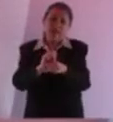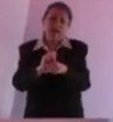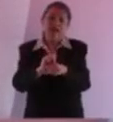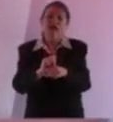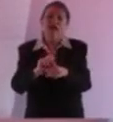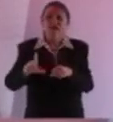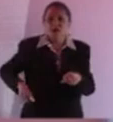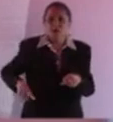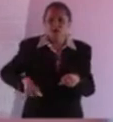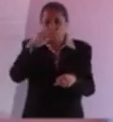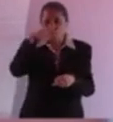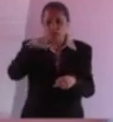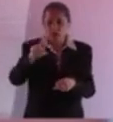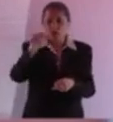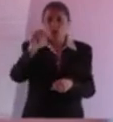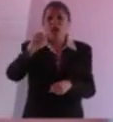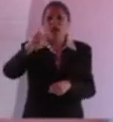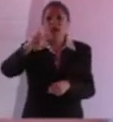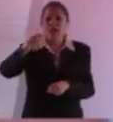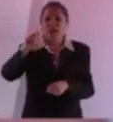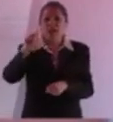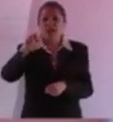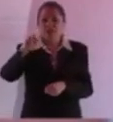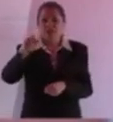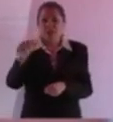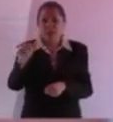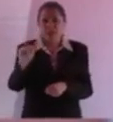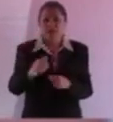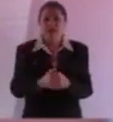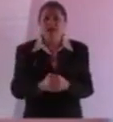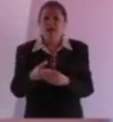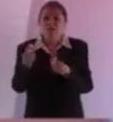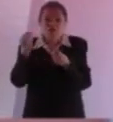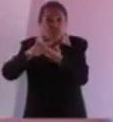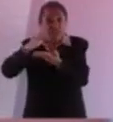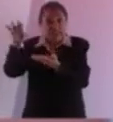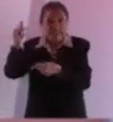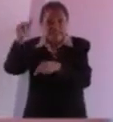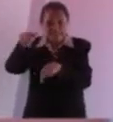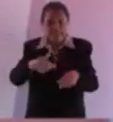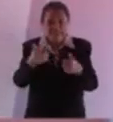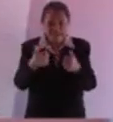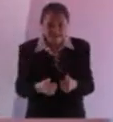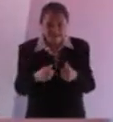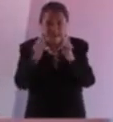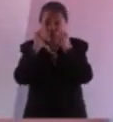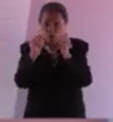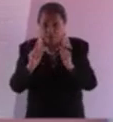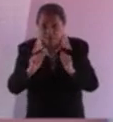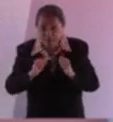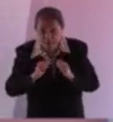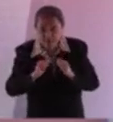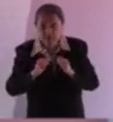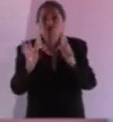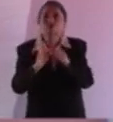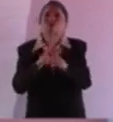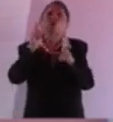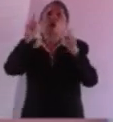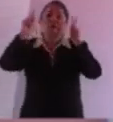México. Muchas gracias, secretaria, por estar aquí, por atendernos y por